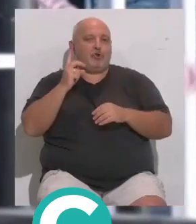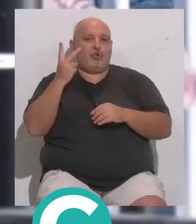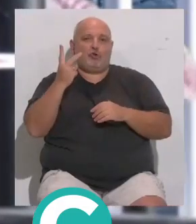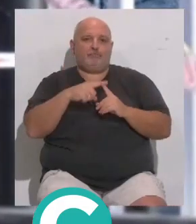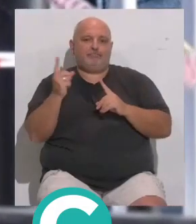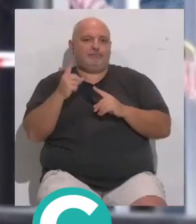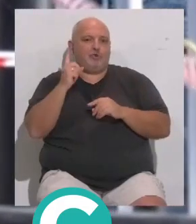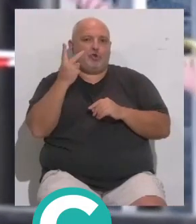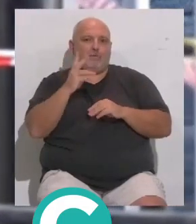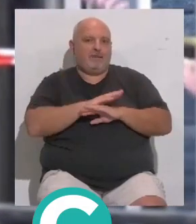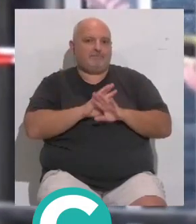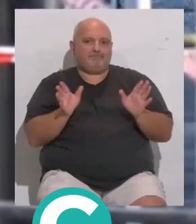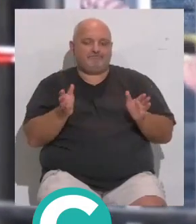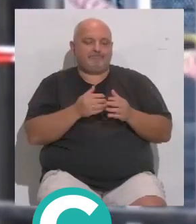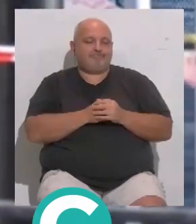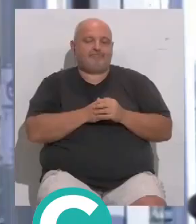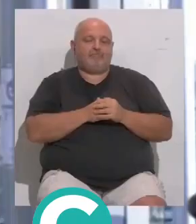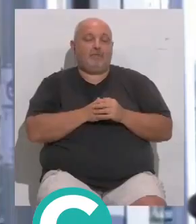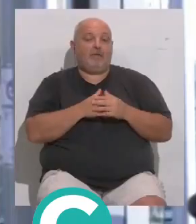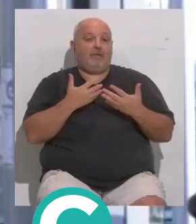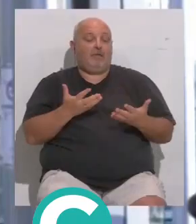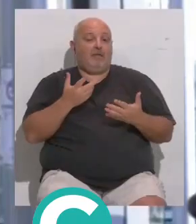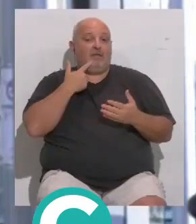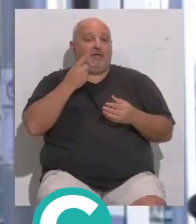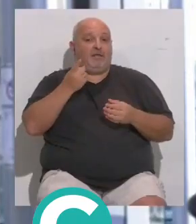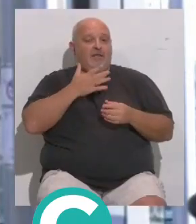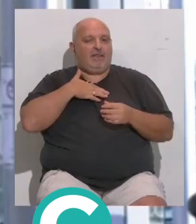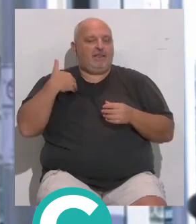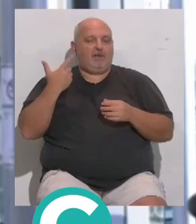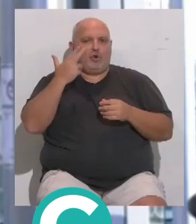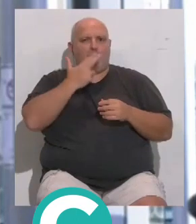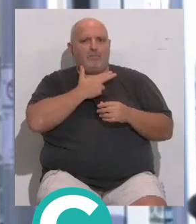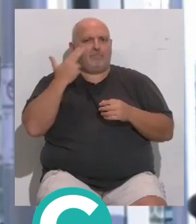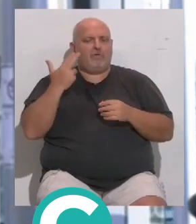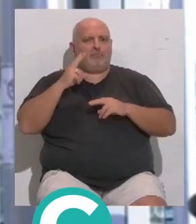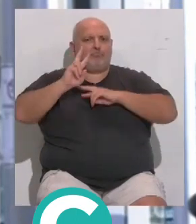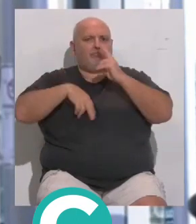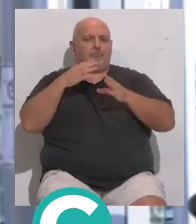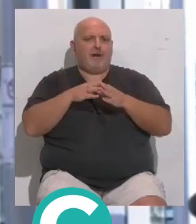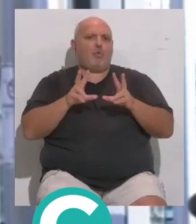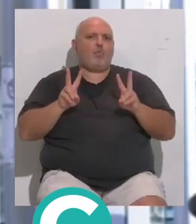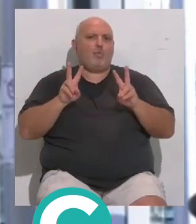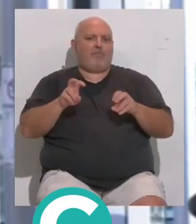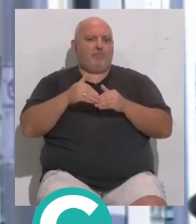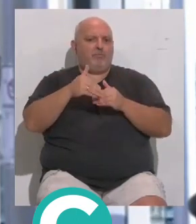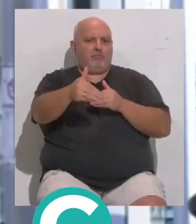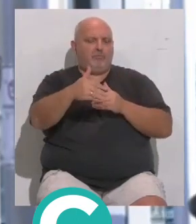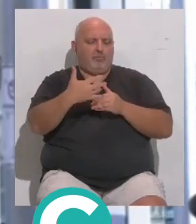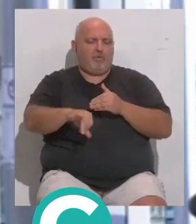en servicio. La delegada del Gobierno andaluz en Cádiz ha expresado su compromiso de renovar la flota a largo